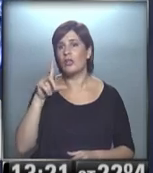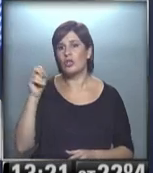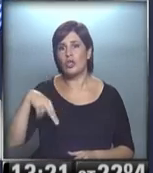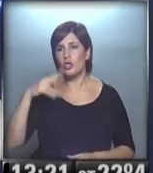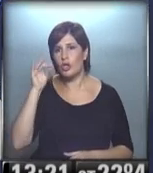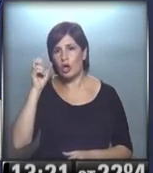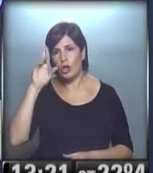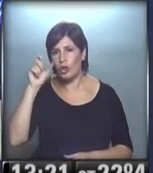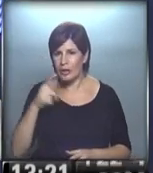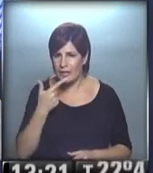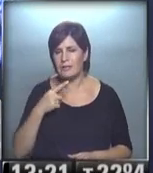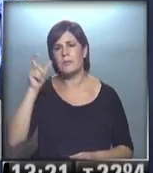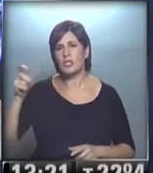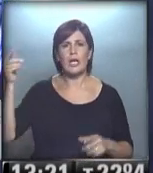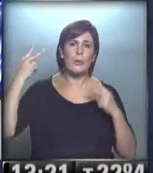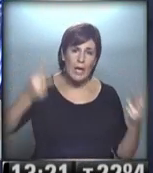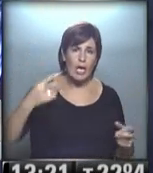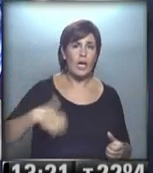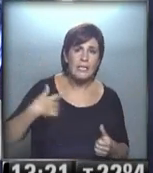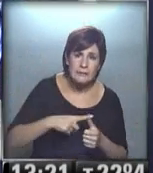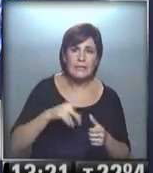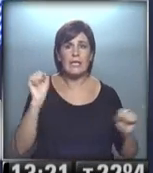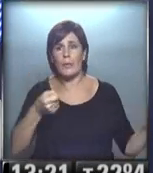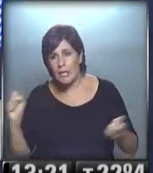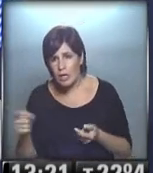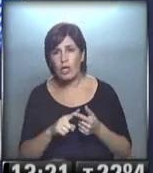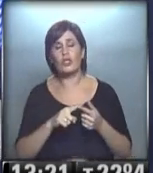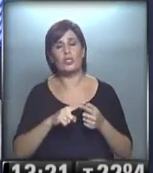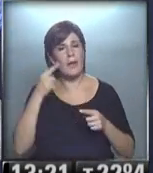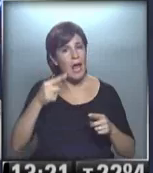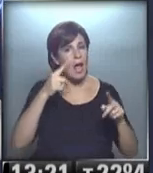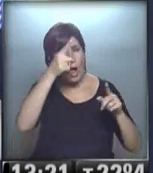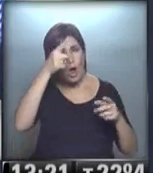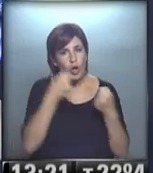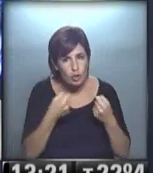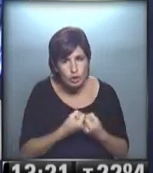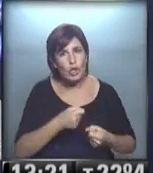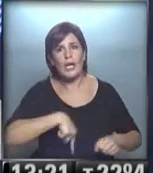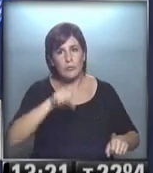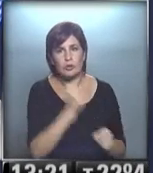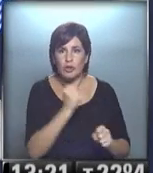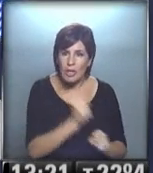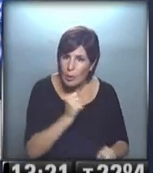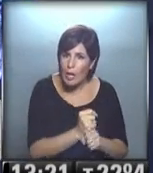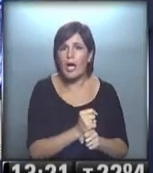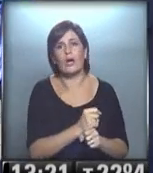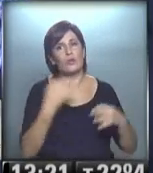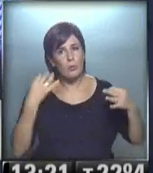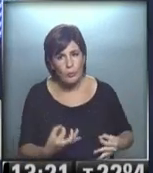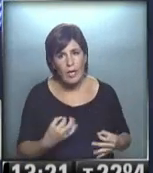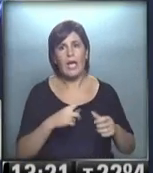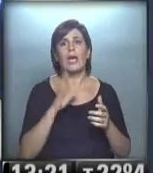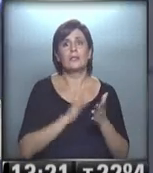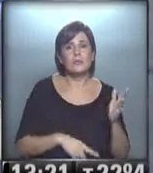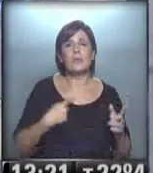viajaron a Bariloche que estuvieron en Benavides verificando nuestros procesos de calidad nuestros procesos de gestión de riesgo los equipos de